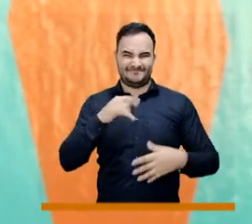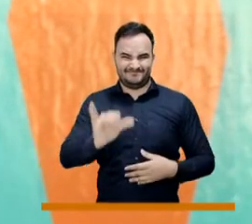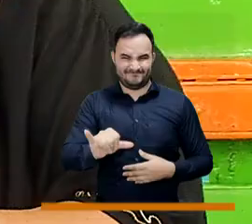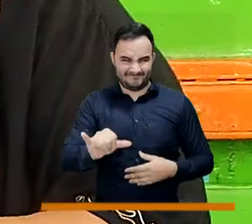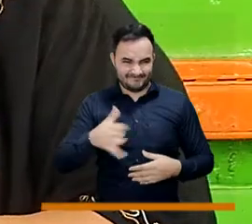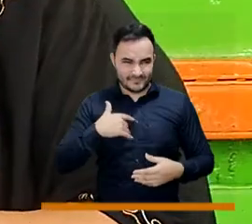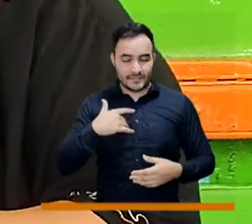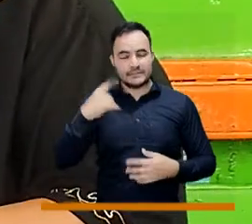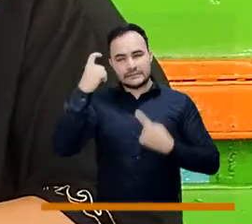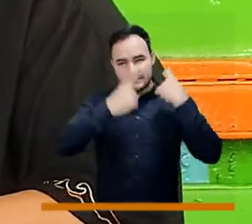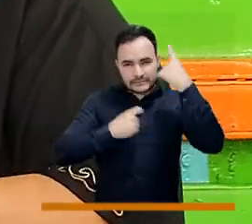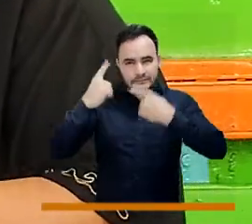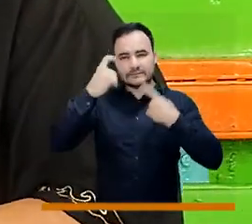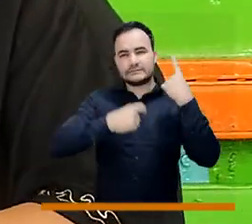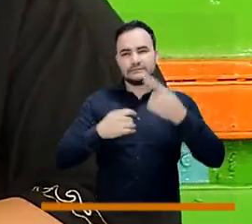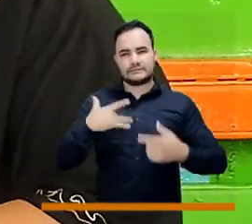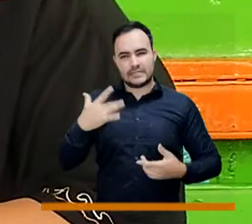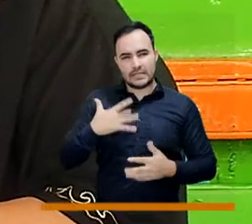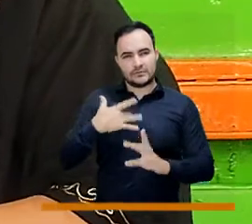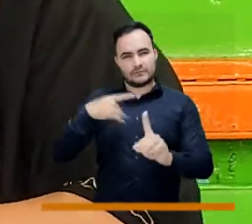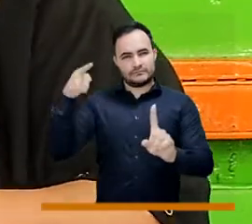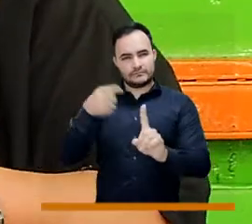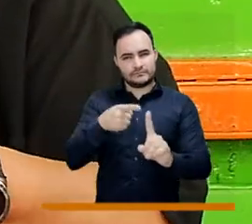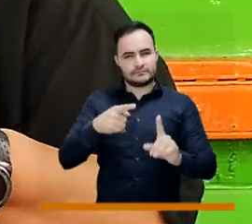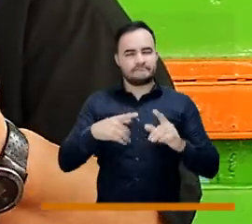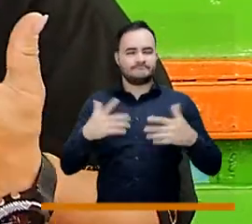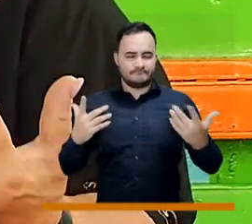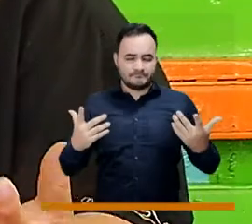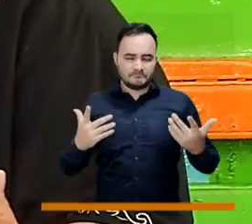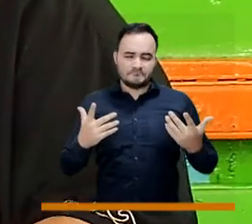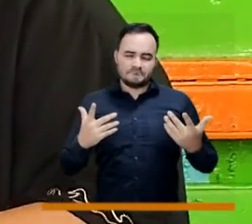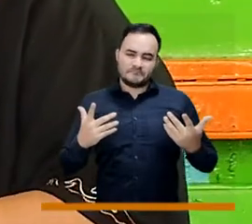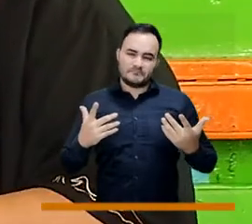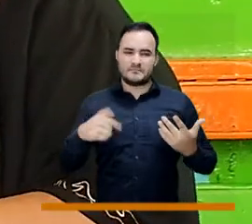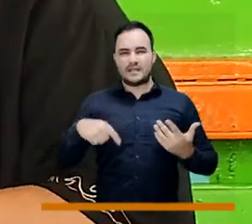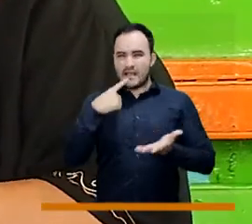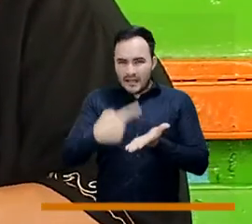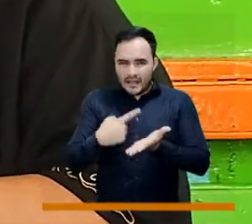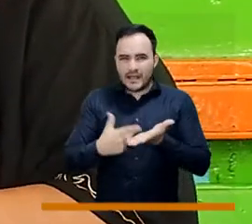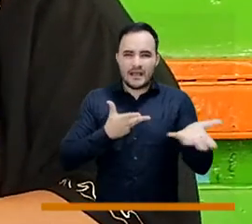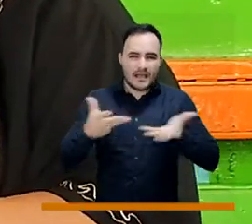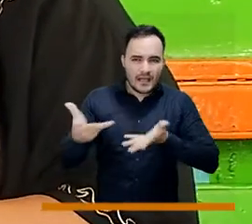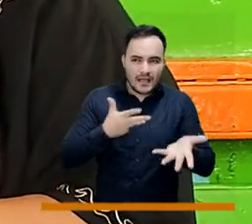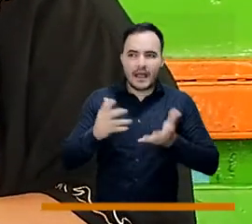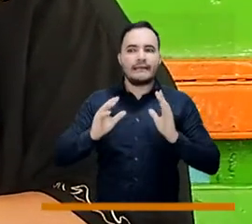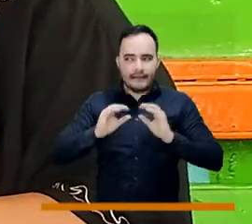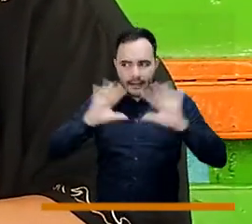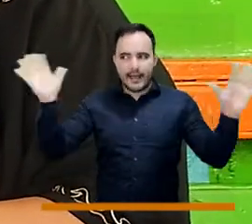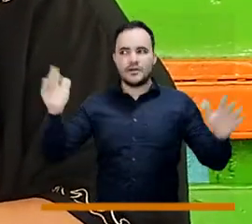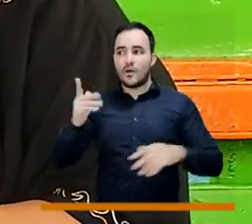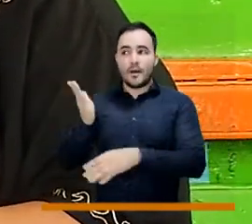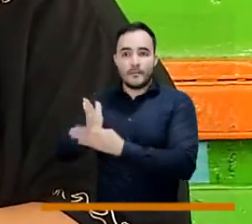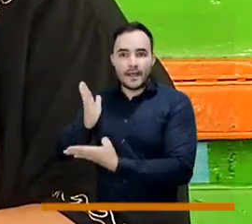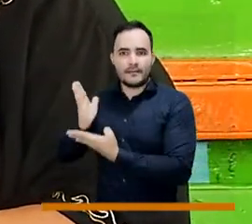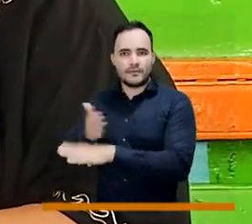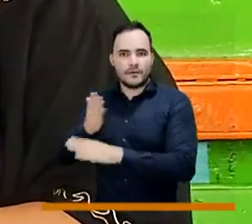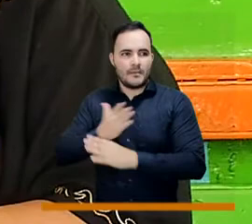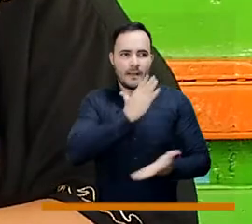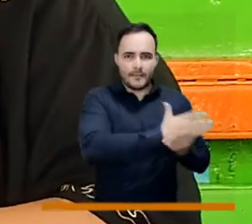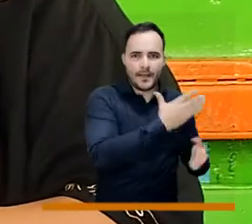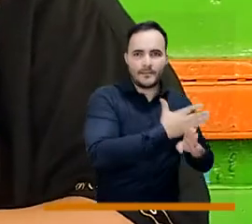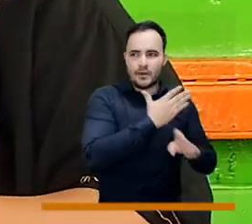este tipo de reuniones, de contarles a todos qué está ocurriendo en los